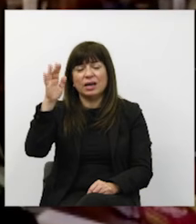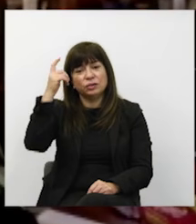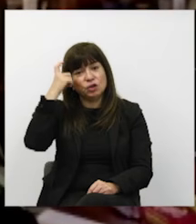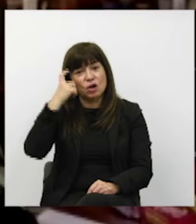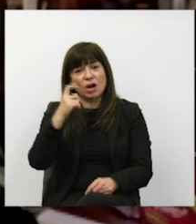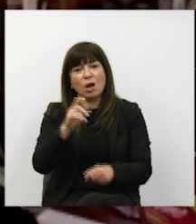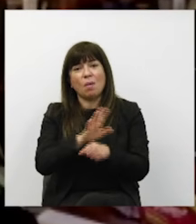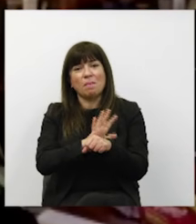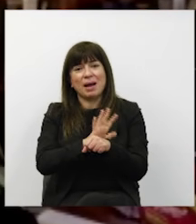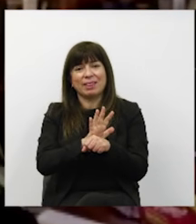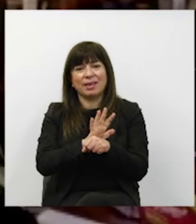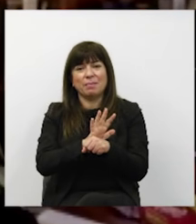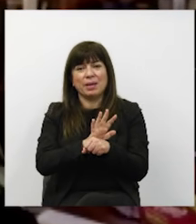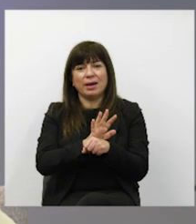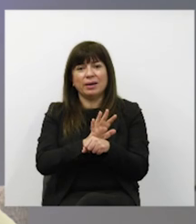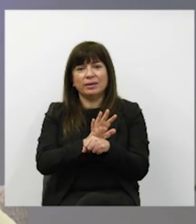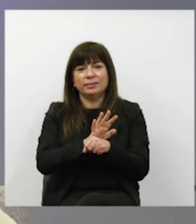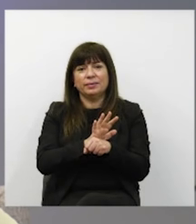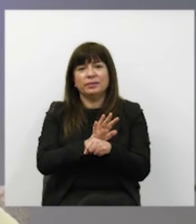con la pandemia, tanto